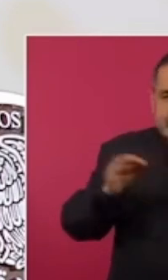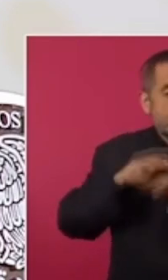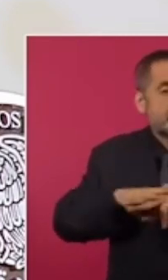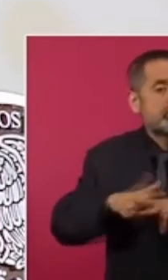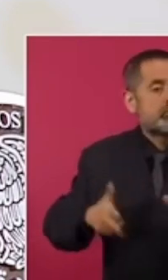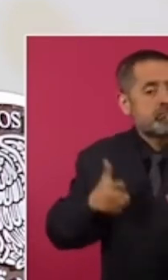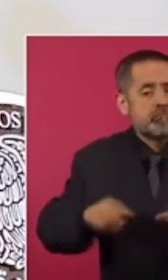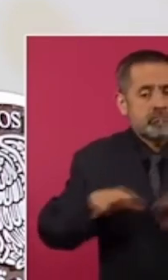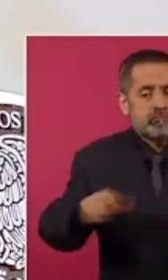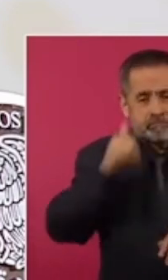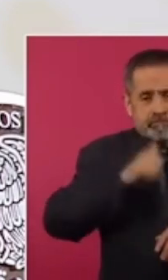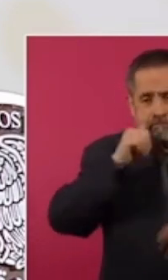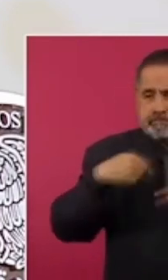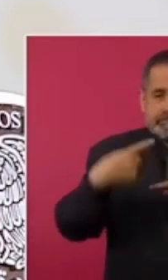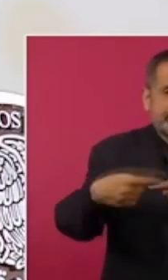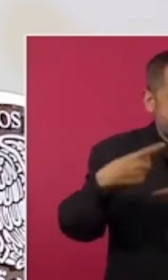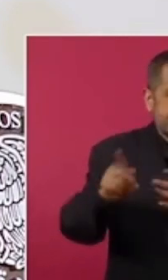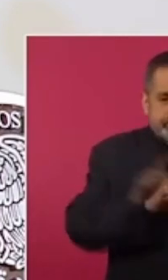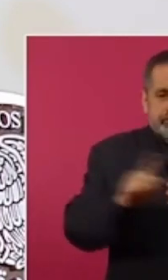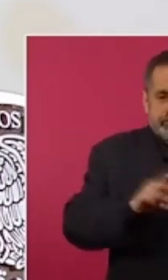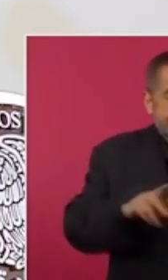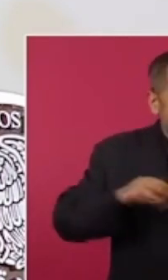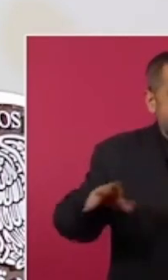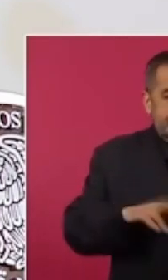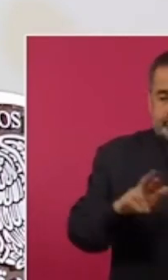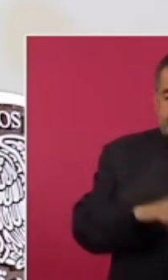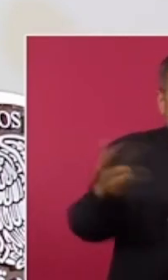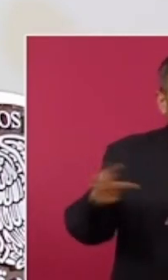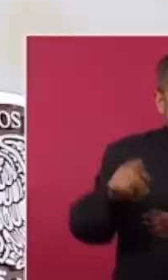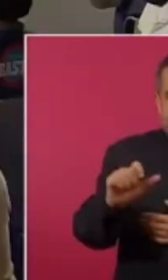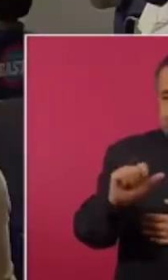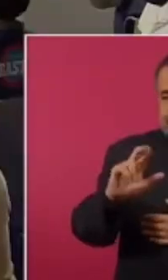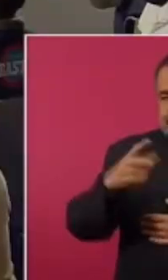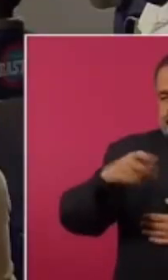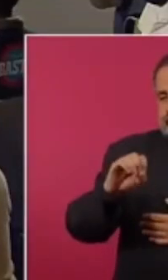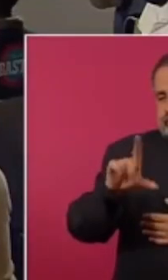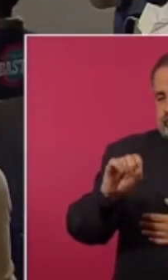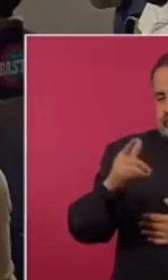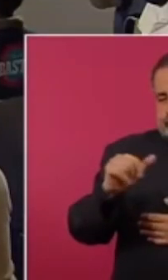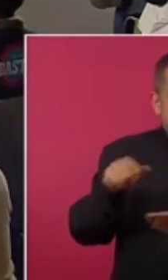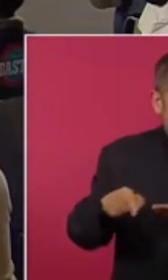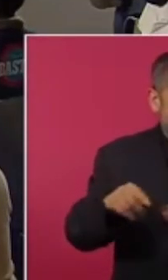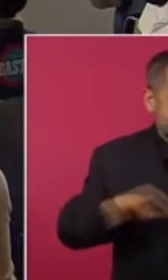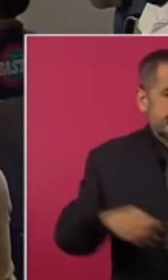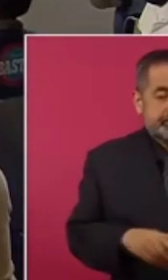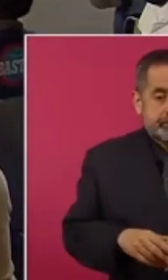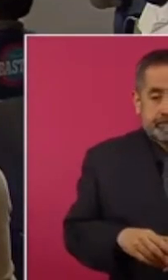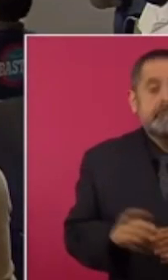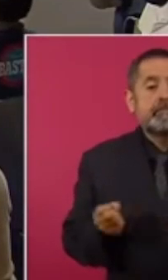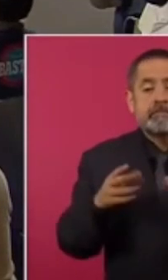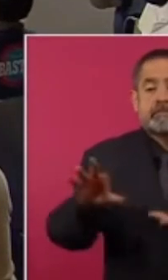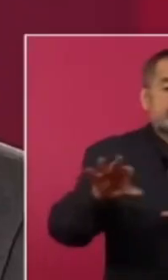aparece en cada edición de la revista Arqueología Mexicana. Llevamos recuperadas